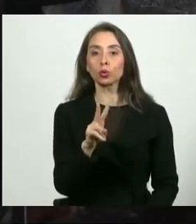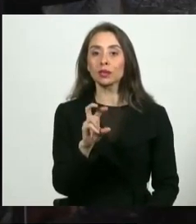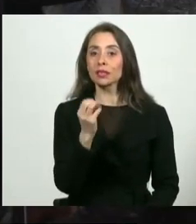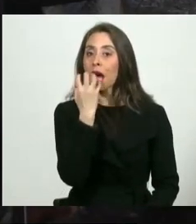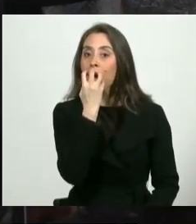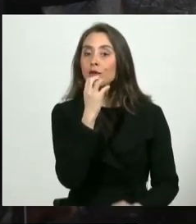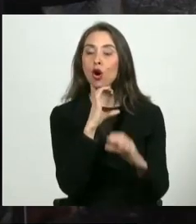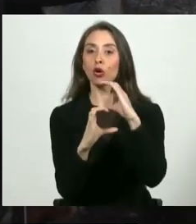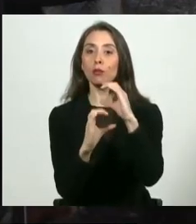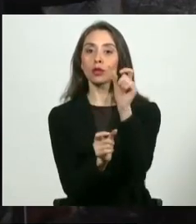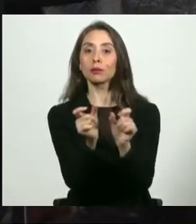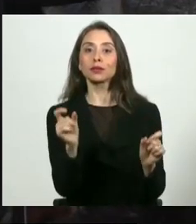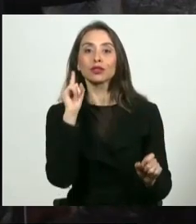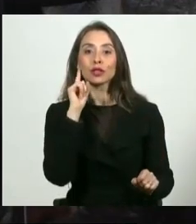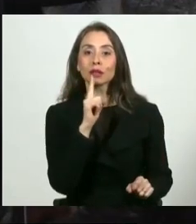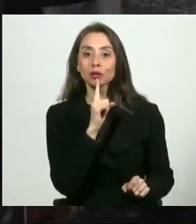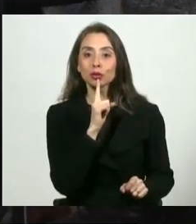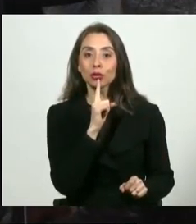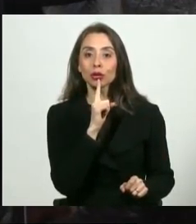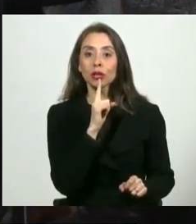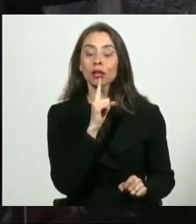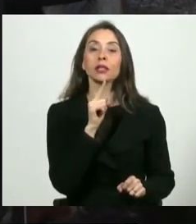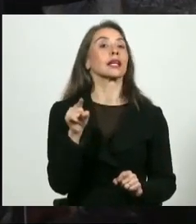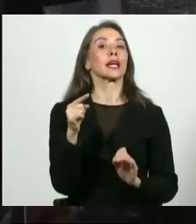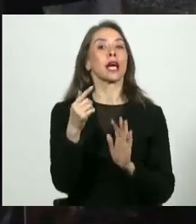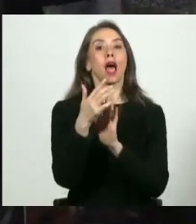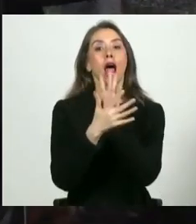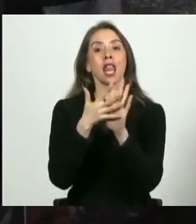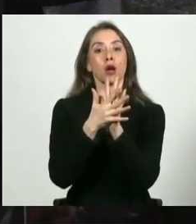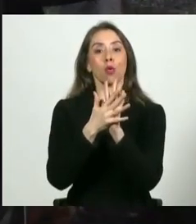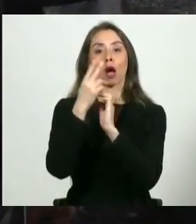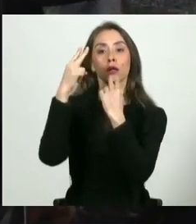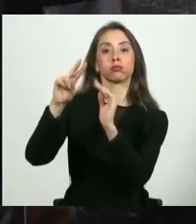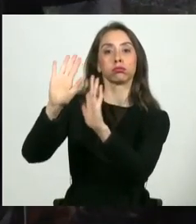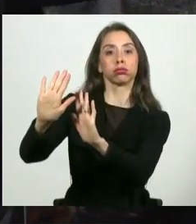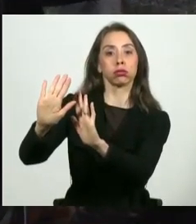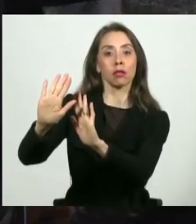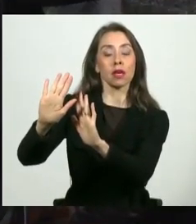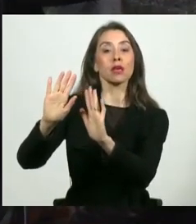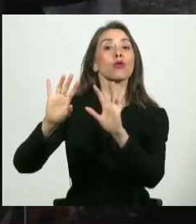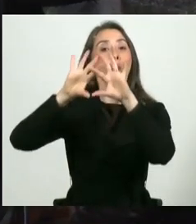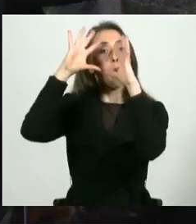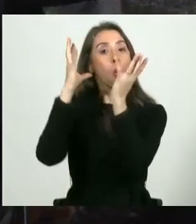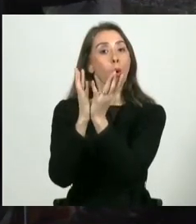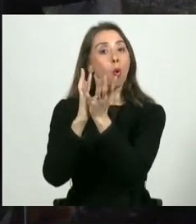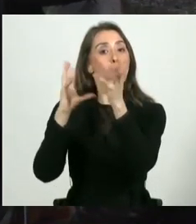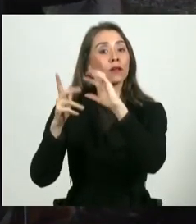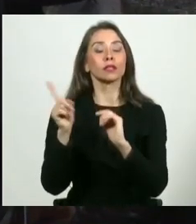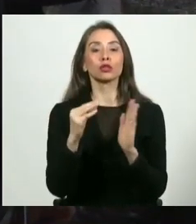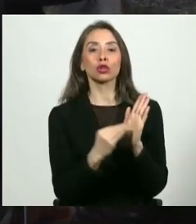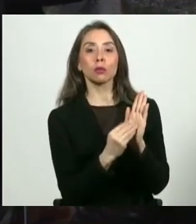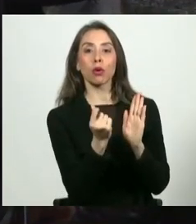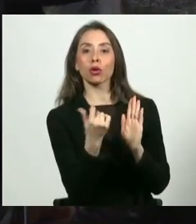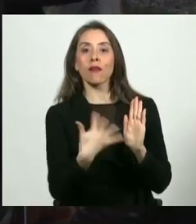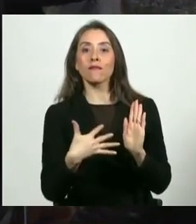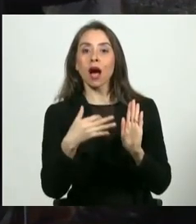a la comunicación de las personas sordas, considerando que es el lenguaje universal de ellos y no está valorizado como